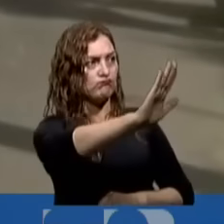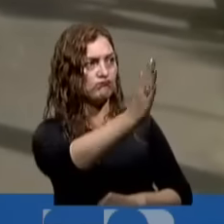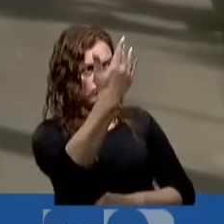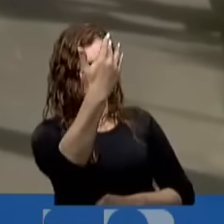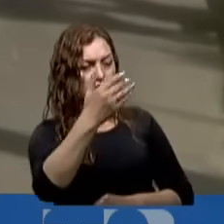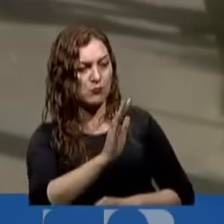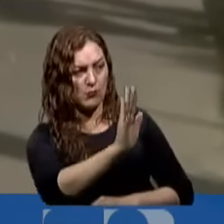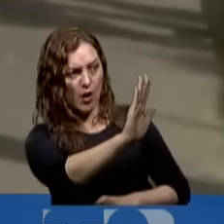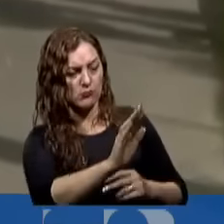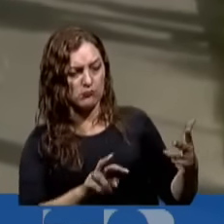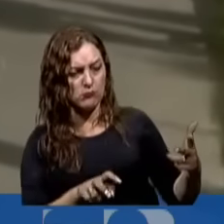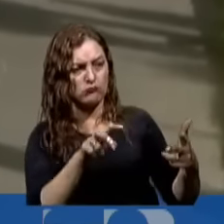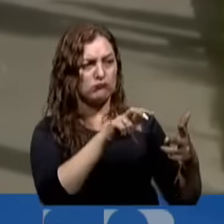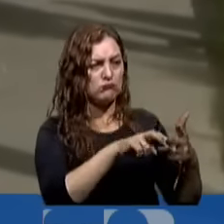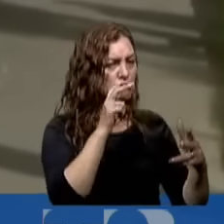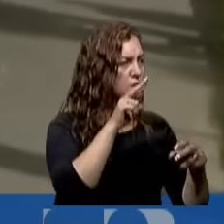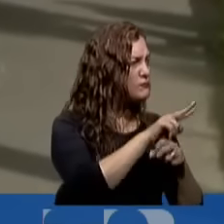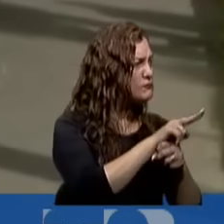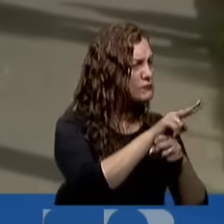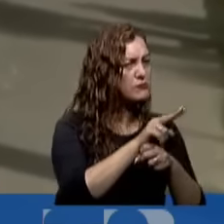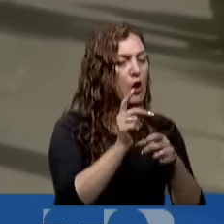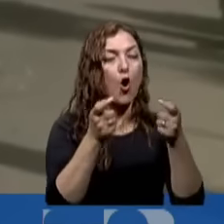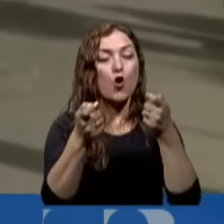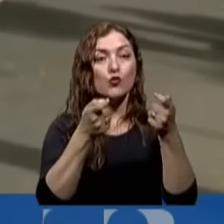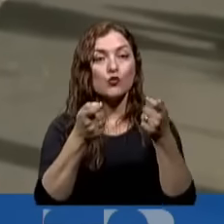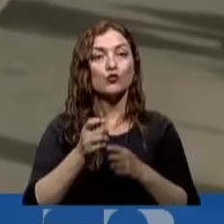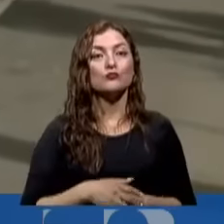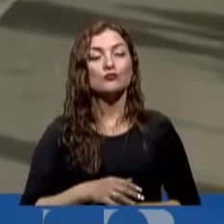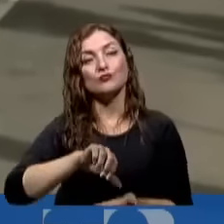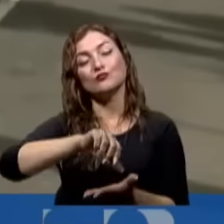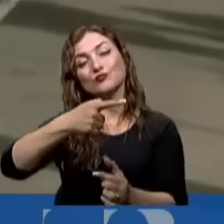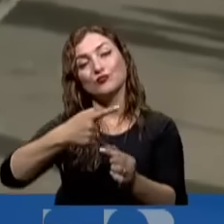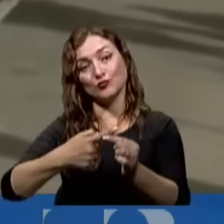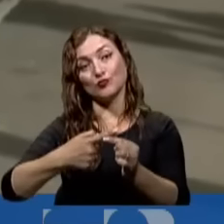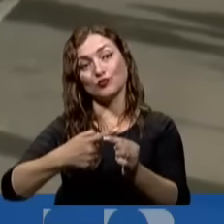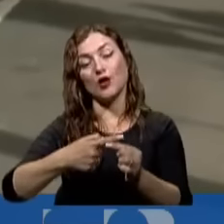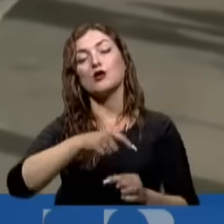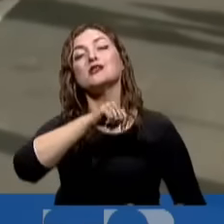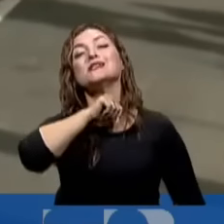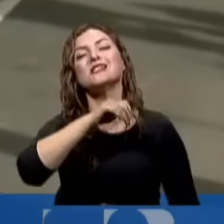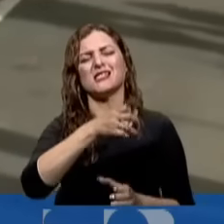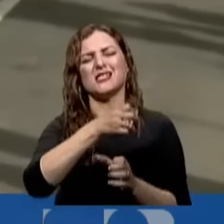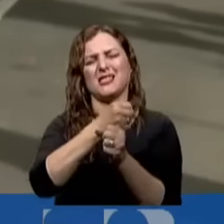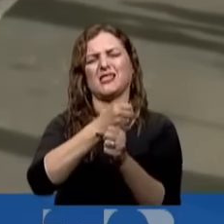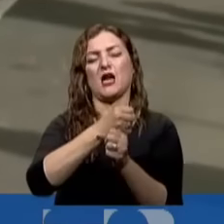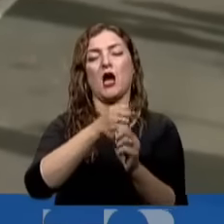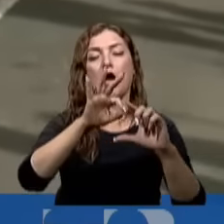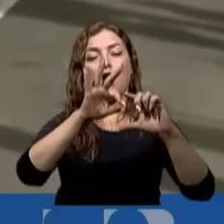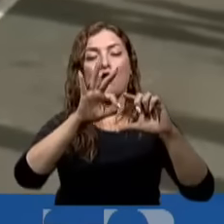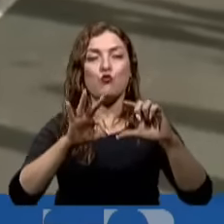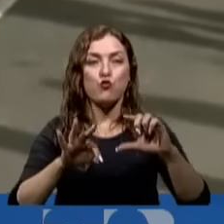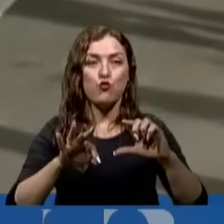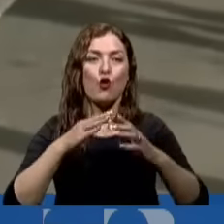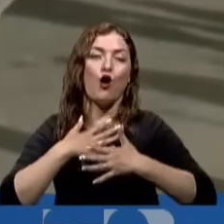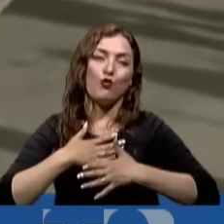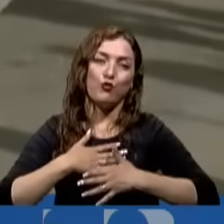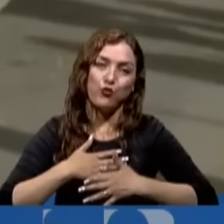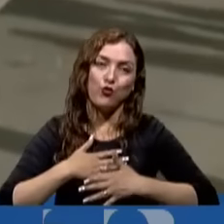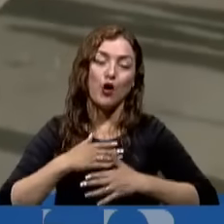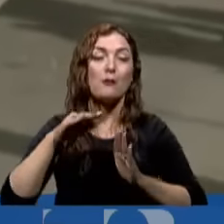en toda la ruta. En la ciudad, acá en la capital, pues se han logrado reducir los índices de inseguridad, pero como también ya les hemos